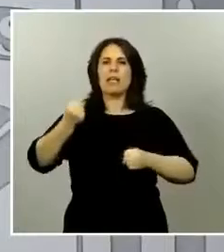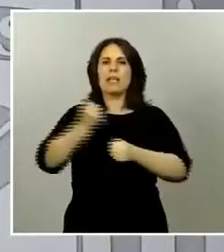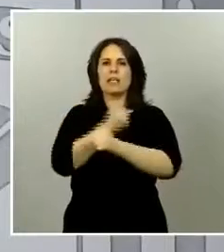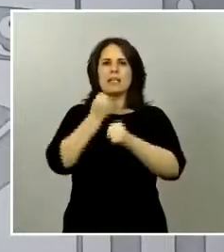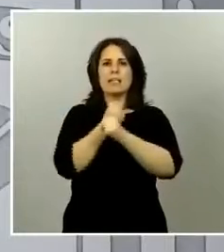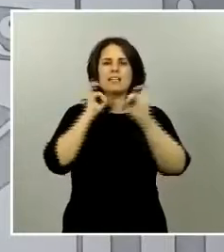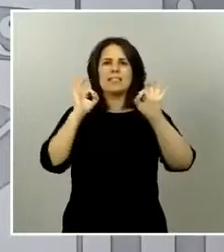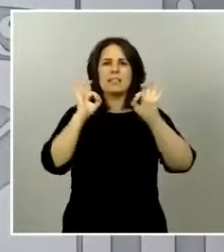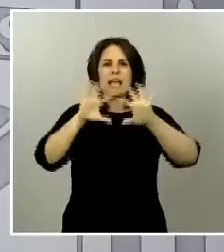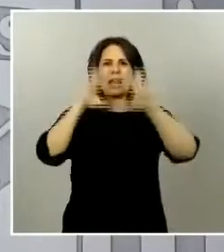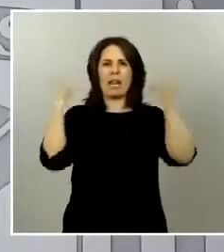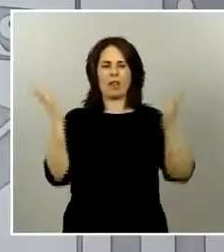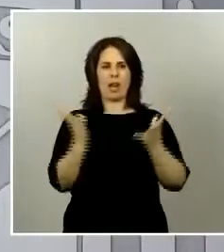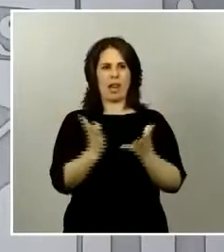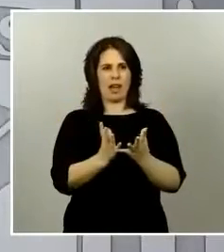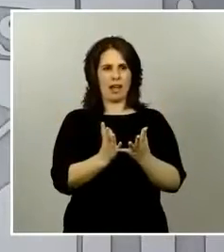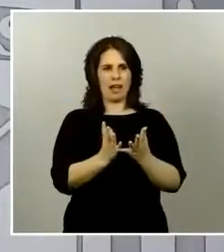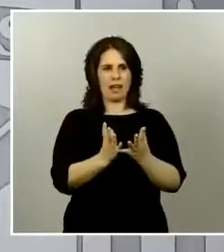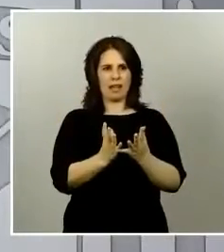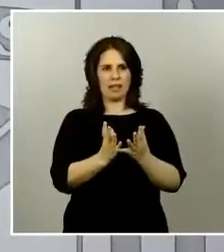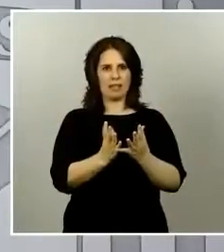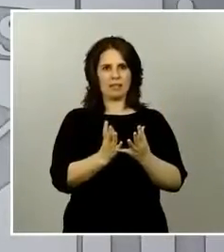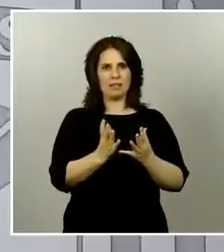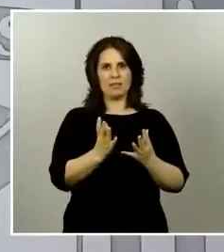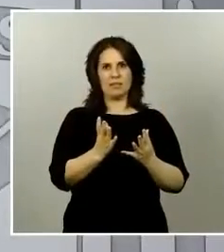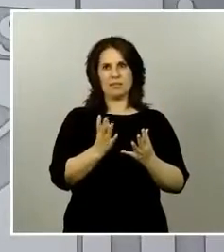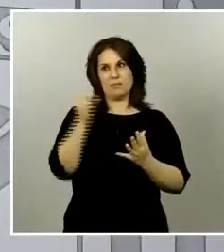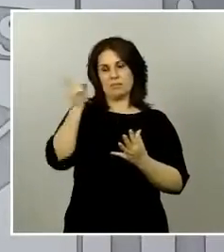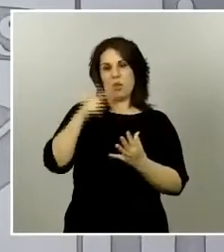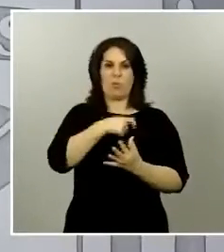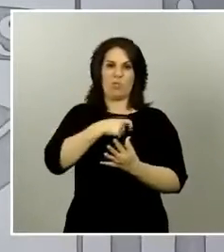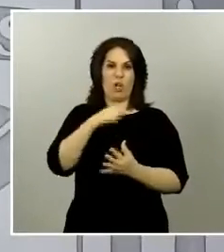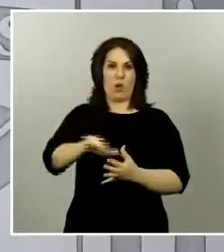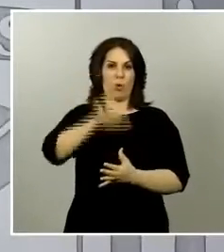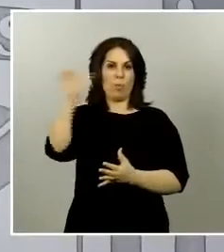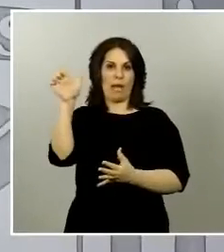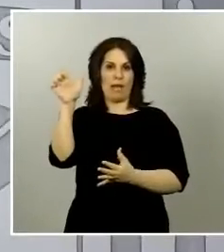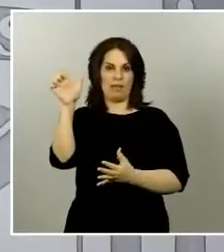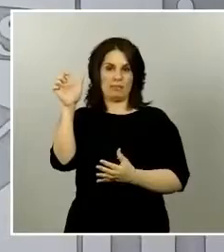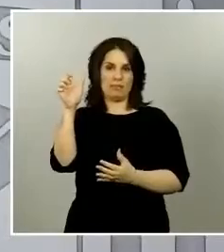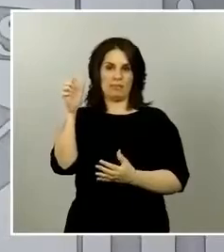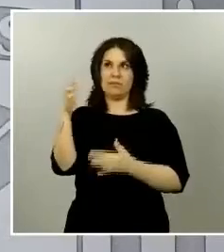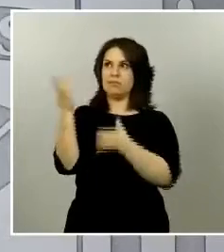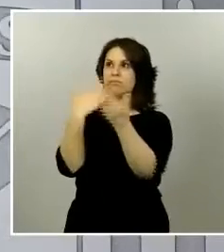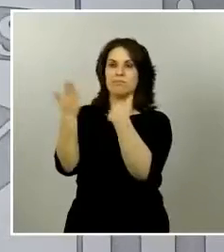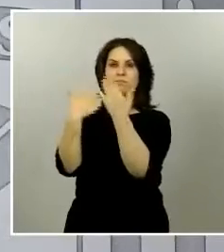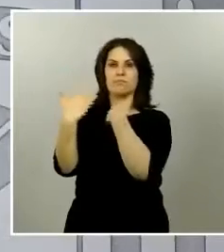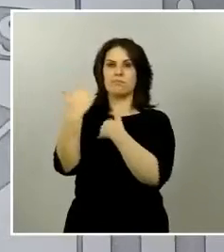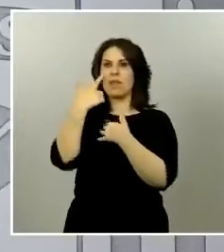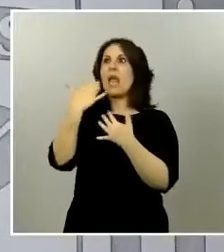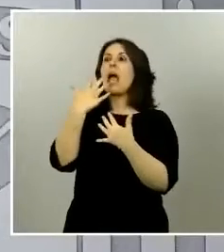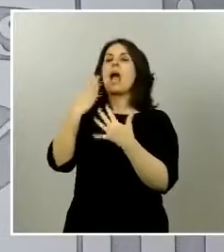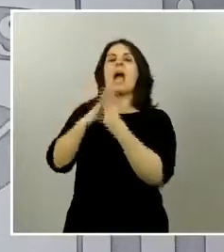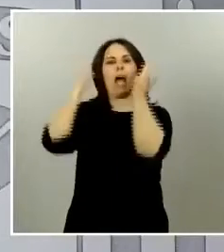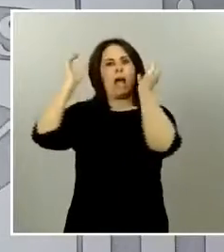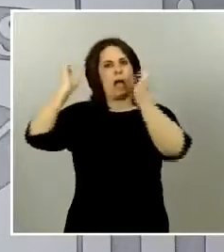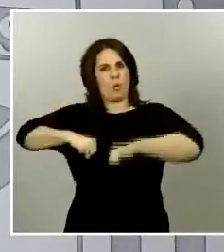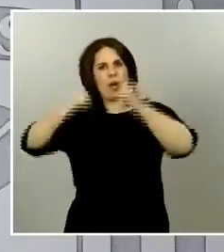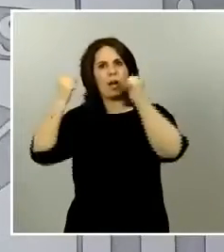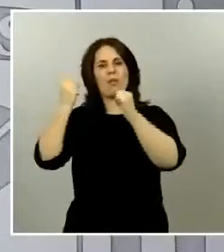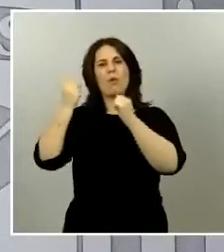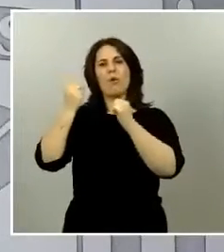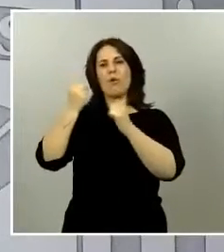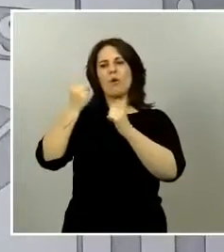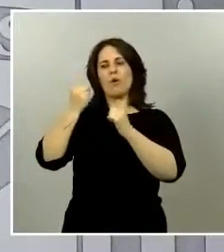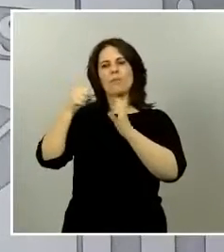En un segundo plano, se trabajará también a nivel internacional básicamente con la Comisión Europea, para ver si